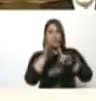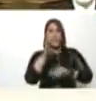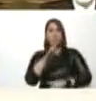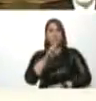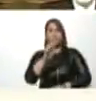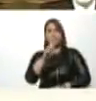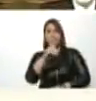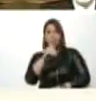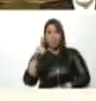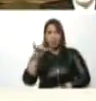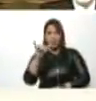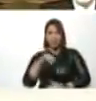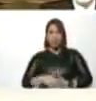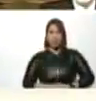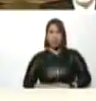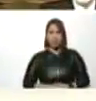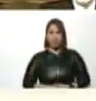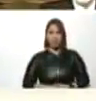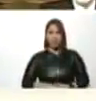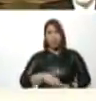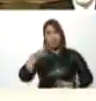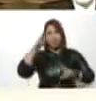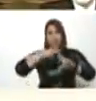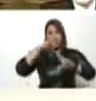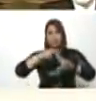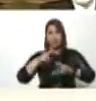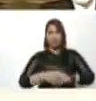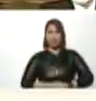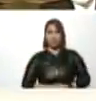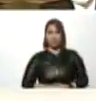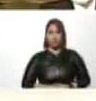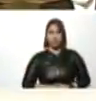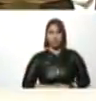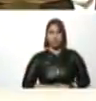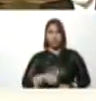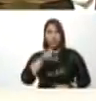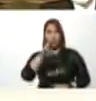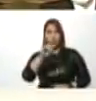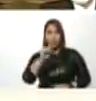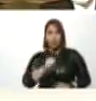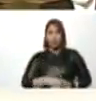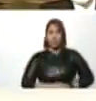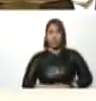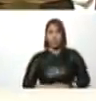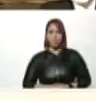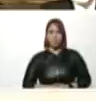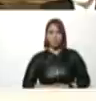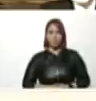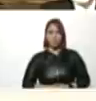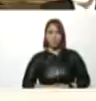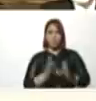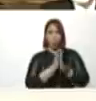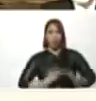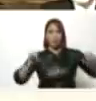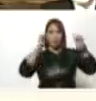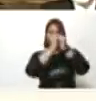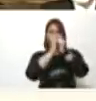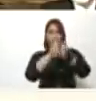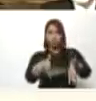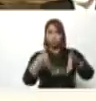Bernal en Táchira, a Luis José Marcano en